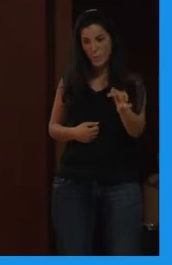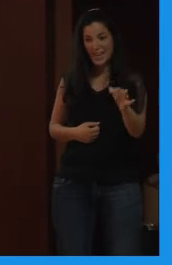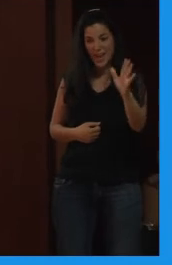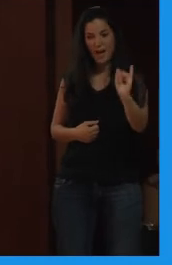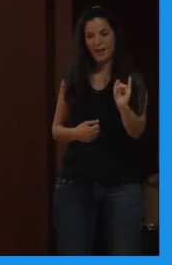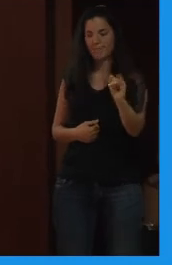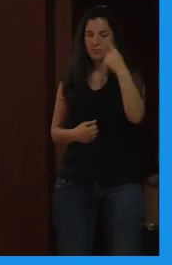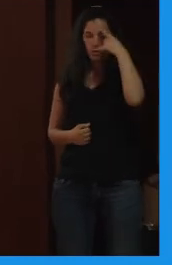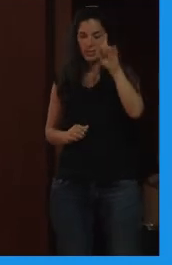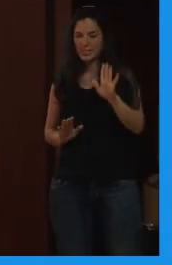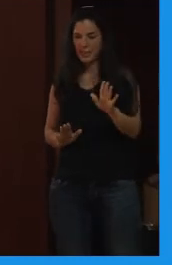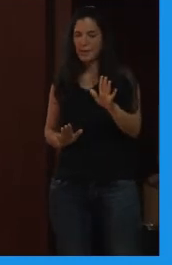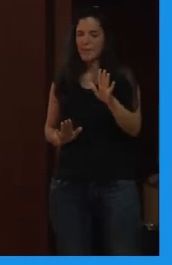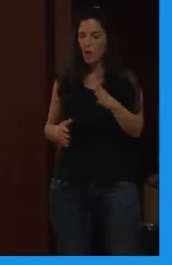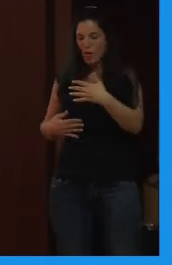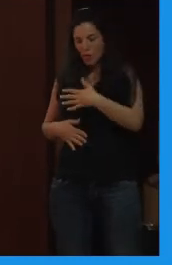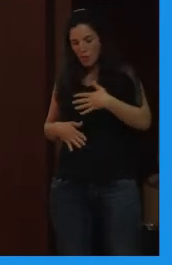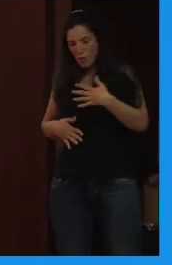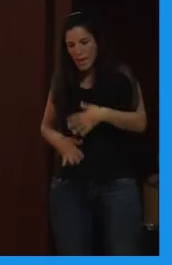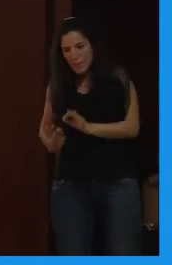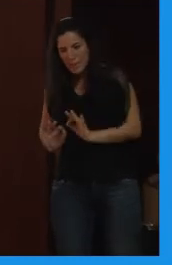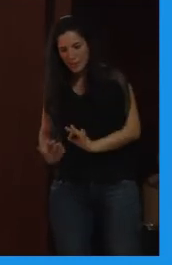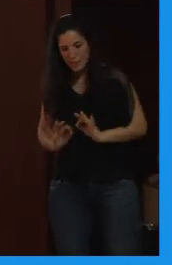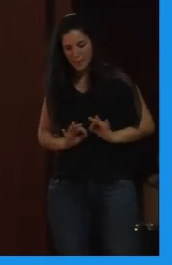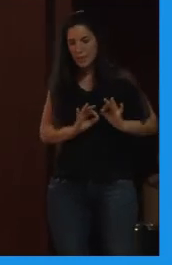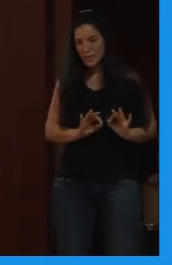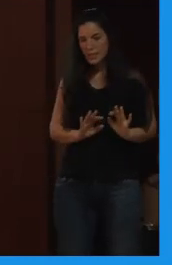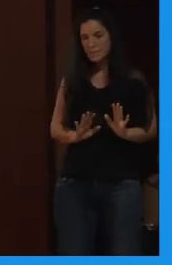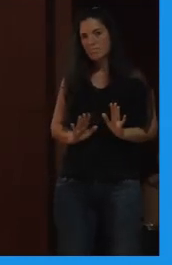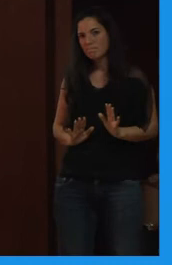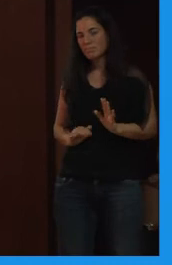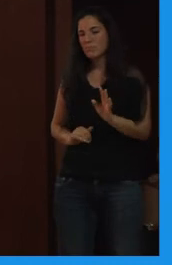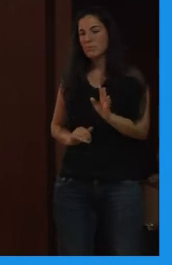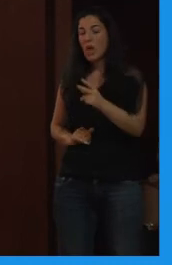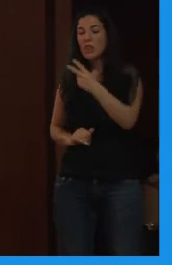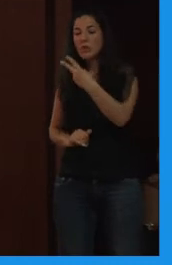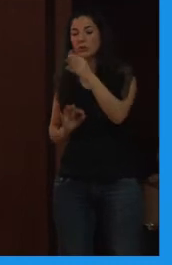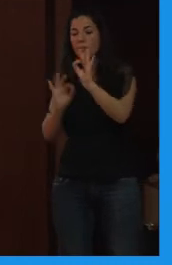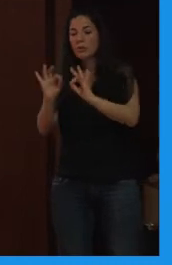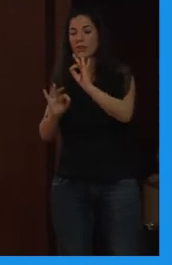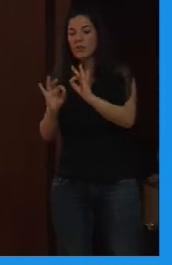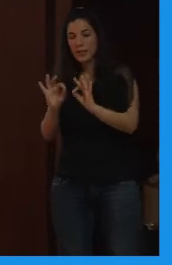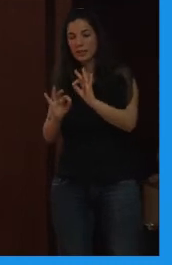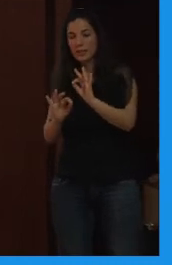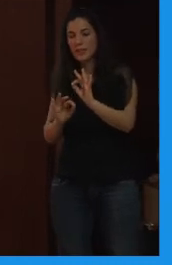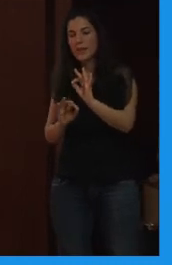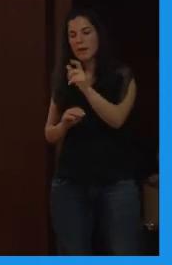lugares específicos. Ya se ha comentado, afecta al 2% de la población